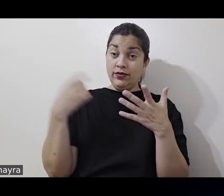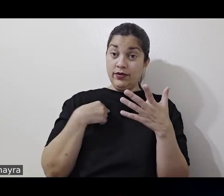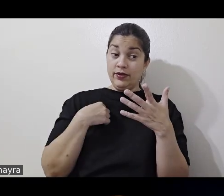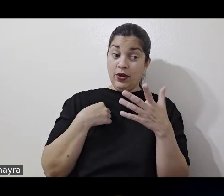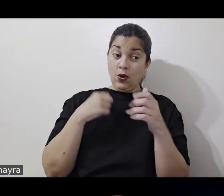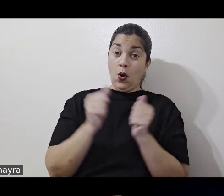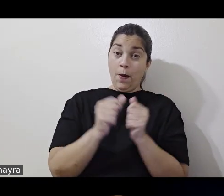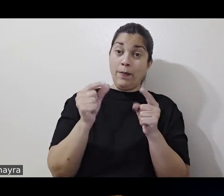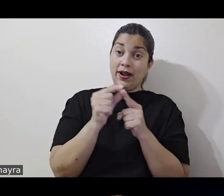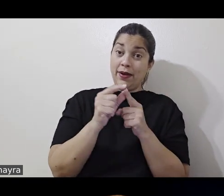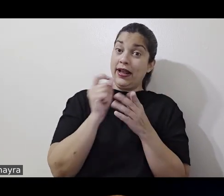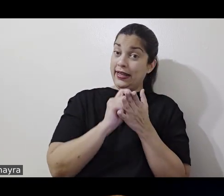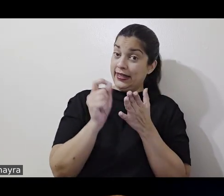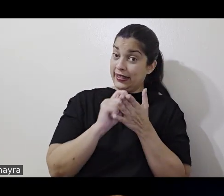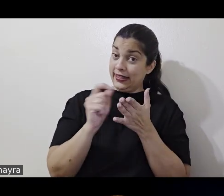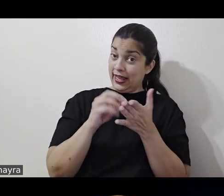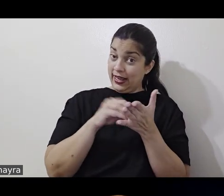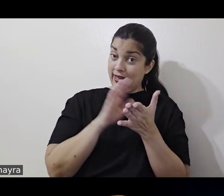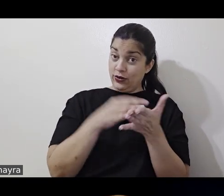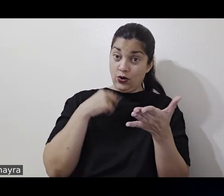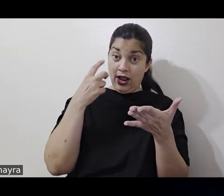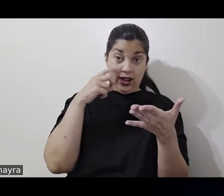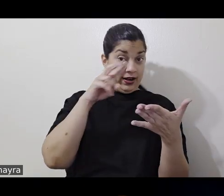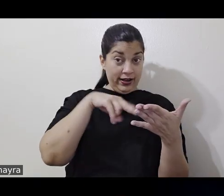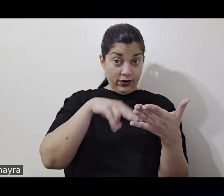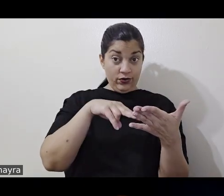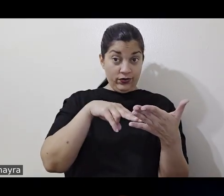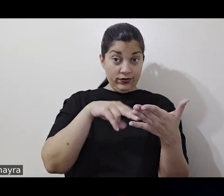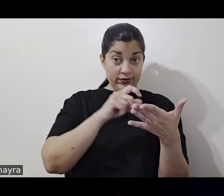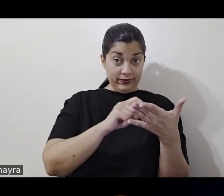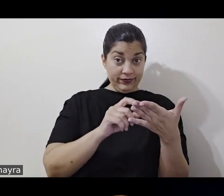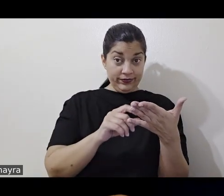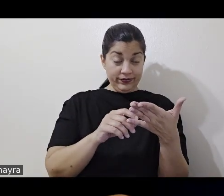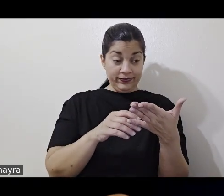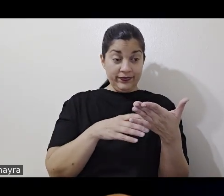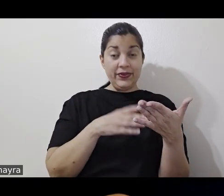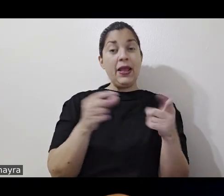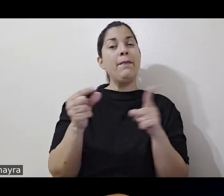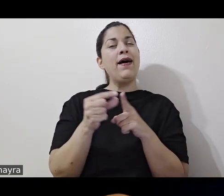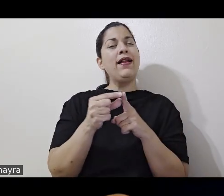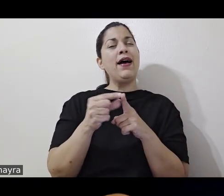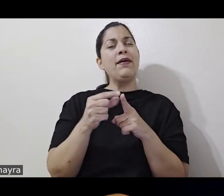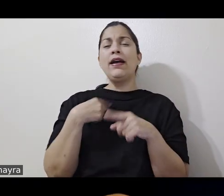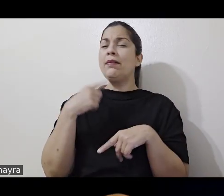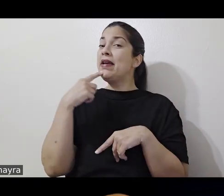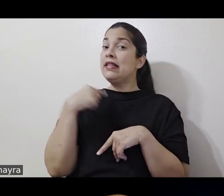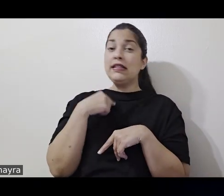con palabras escritas, que las veo escritas en el sueño, y palabras que me las